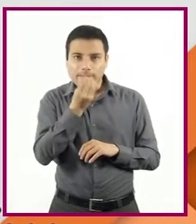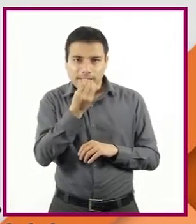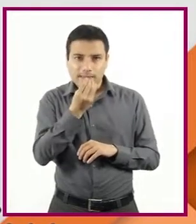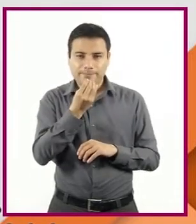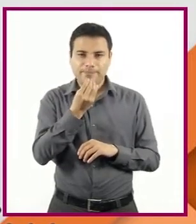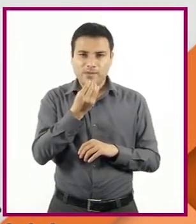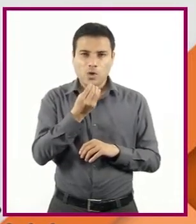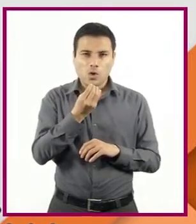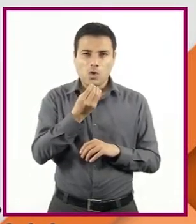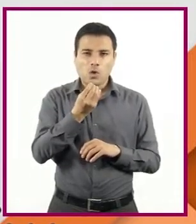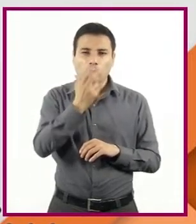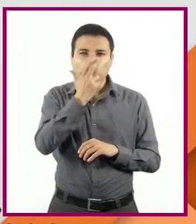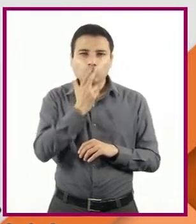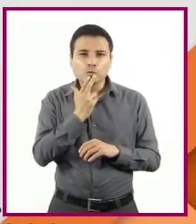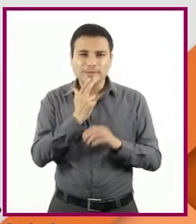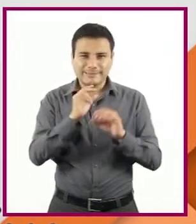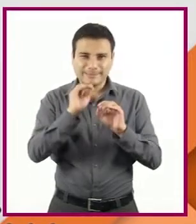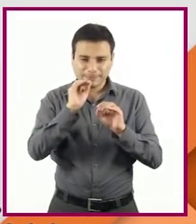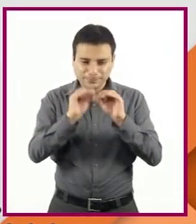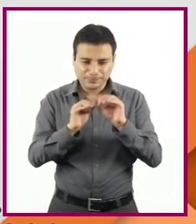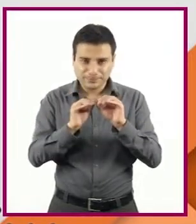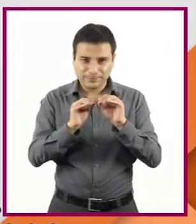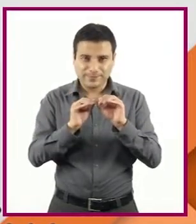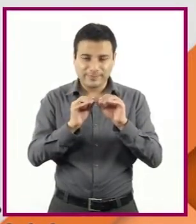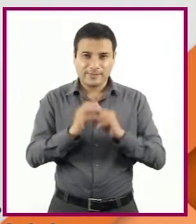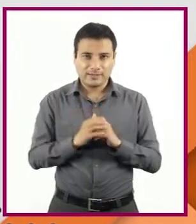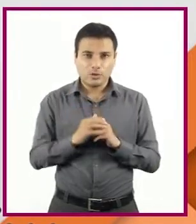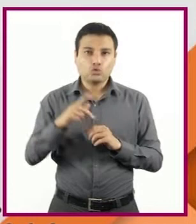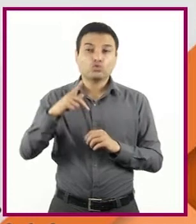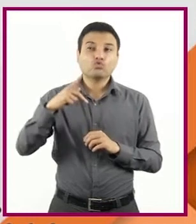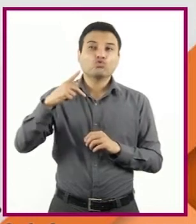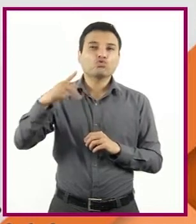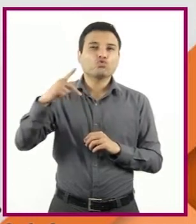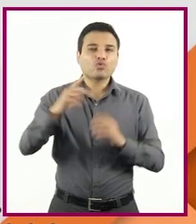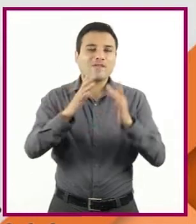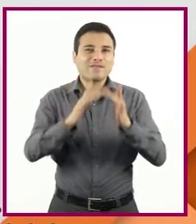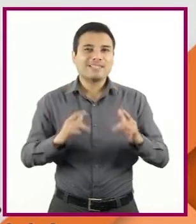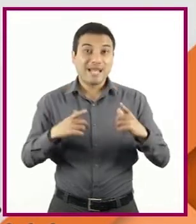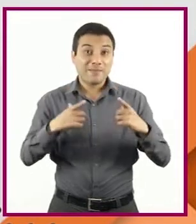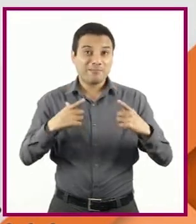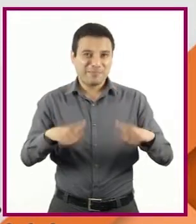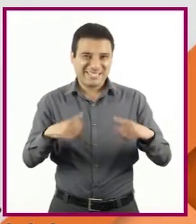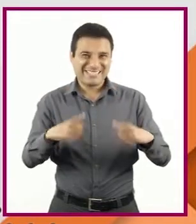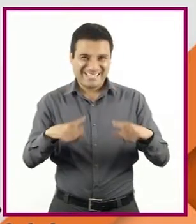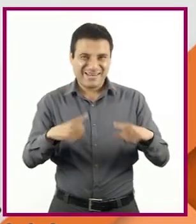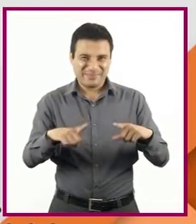repostería, que le dio lujo y ostentosidad a la pastelería francesa de Luis